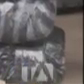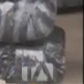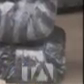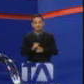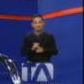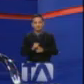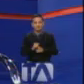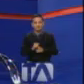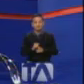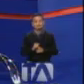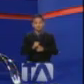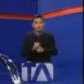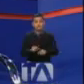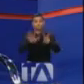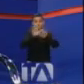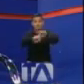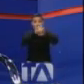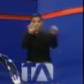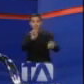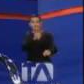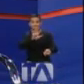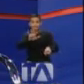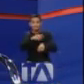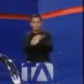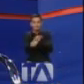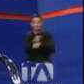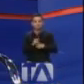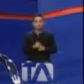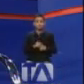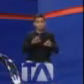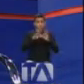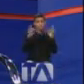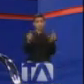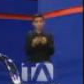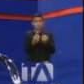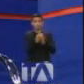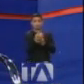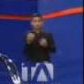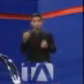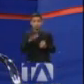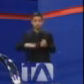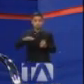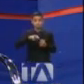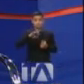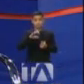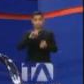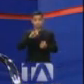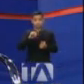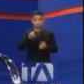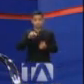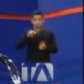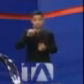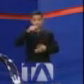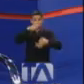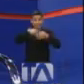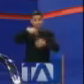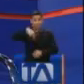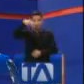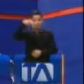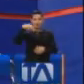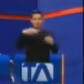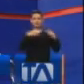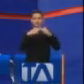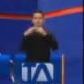24 horas. 7 de la mañana, 45 minutos. Unas 100 familias del sector La Comuna, en el norte de Quito, viven en lo que parece